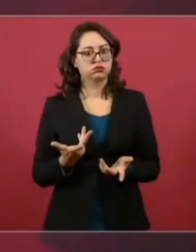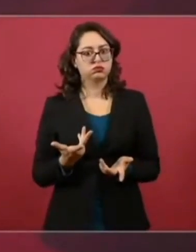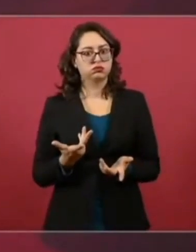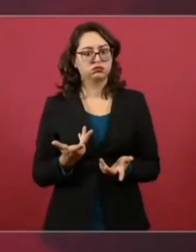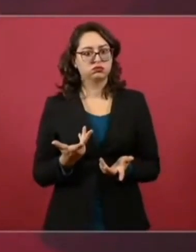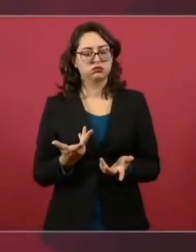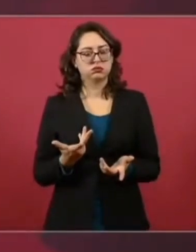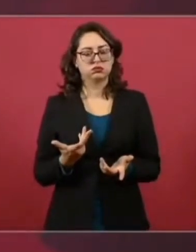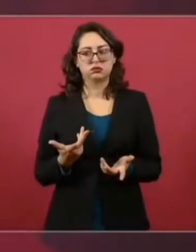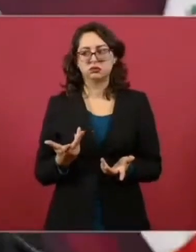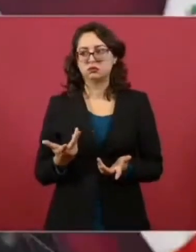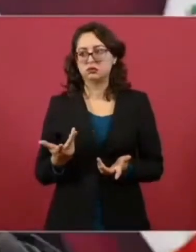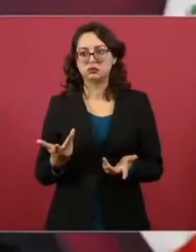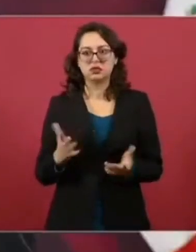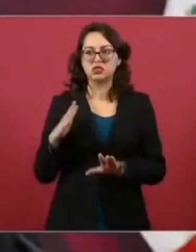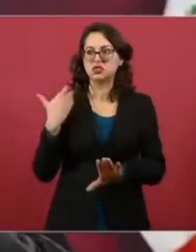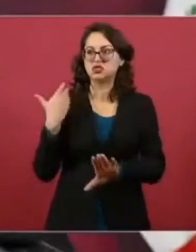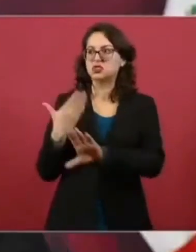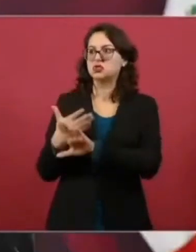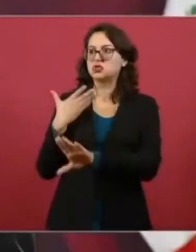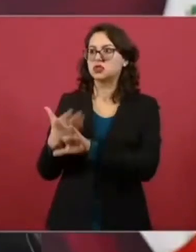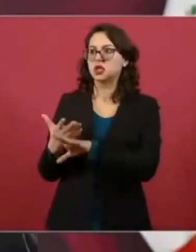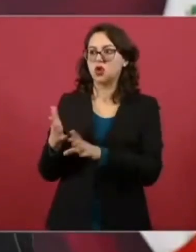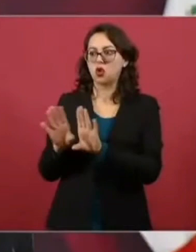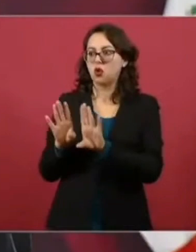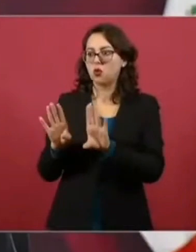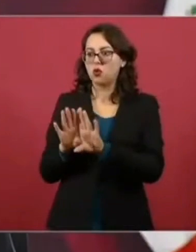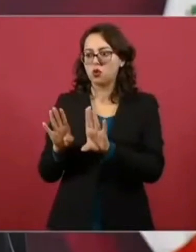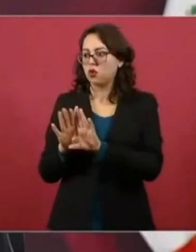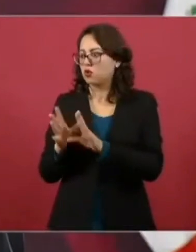nada más porque cambiaron las cosas,